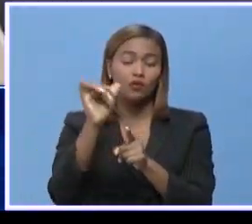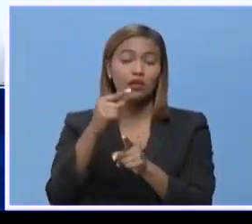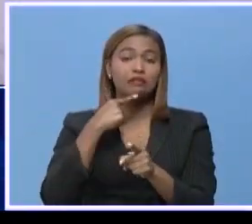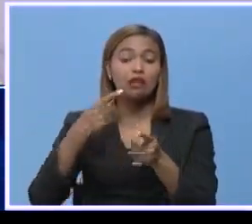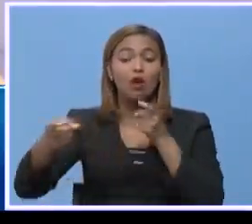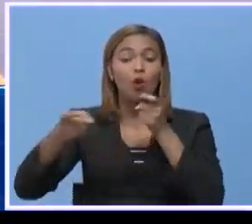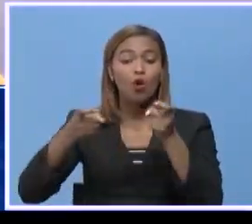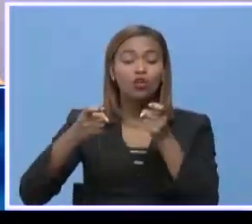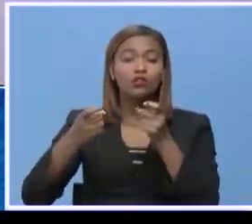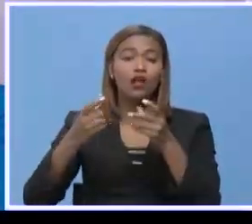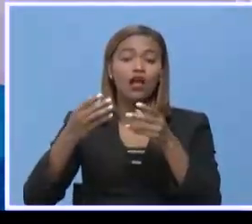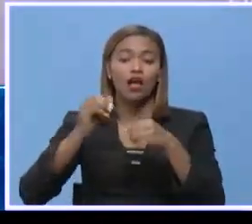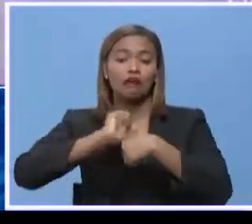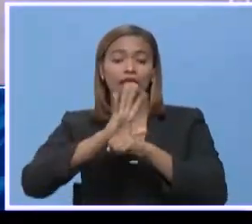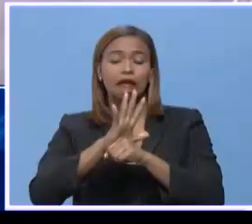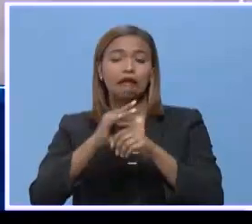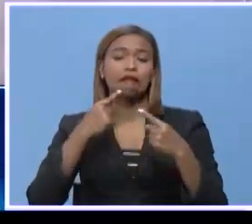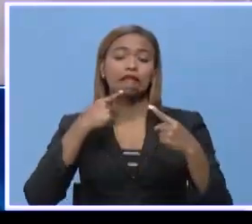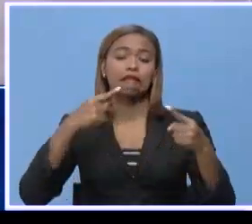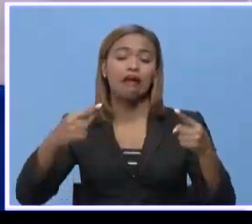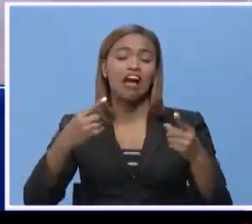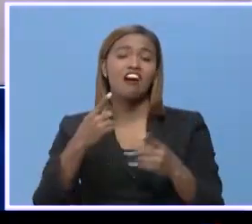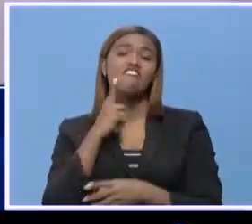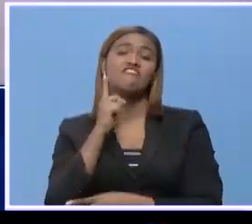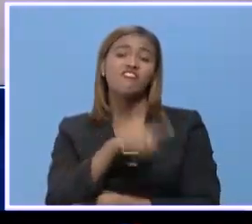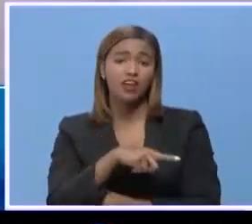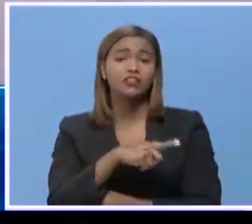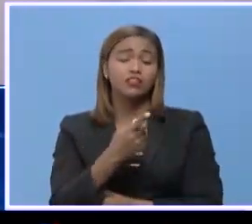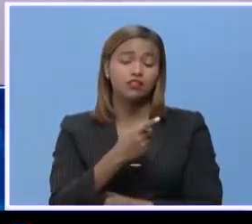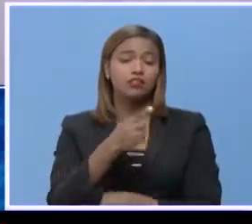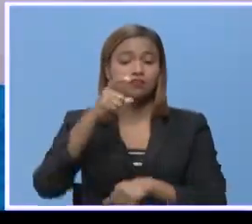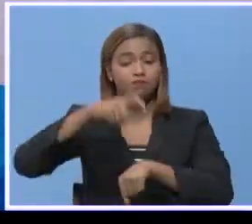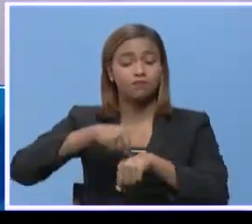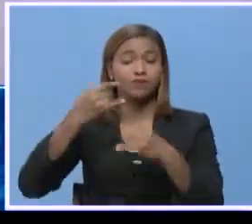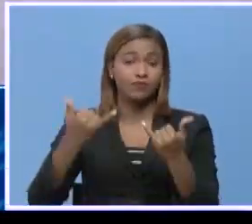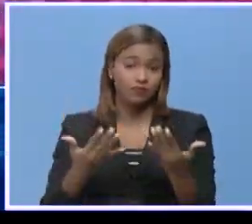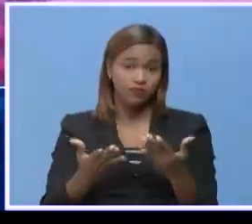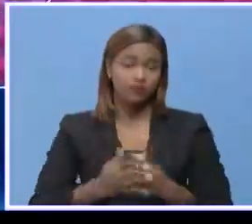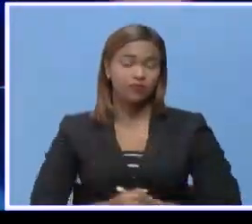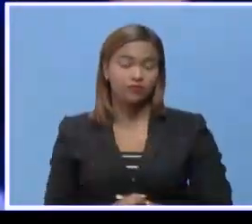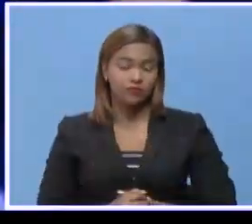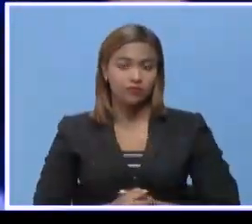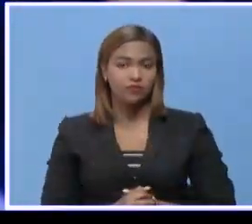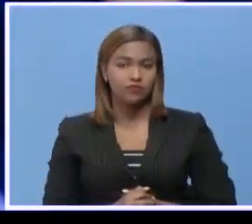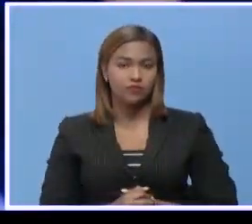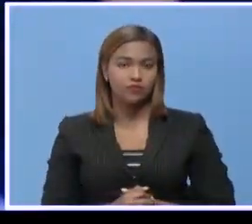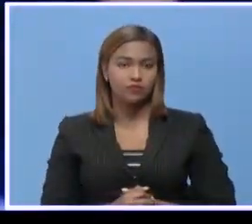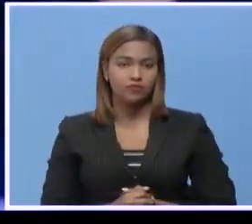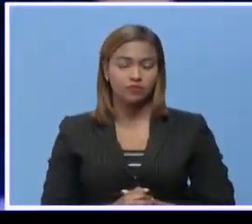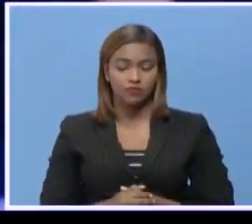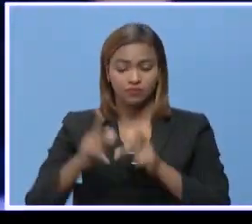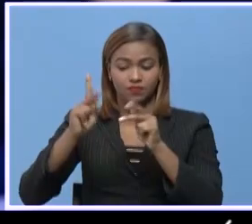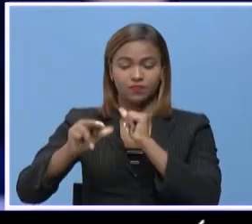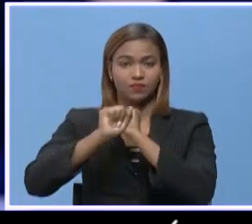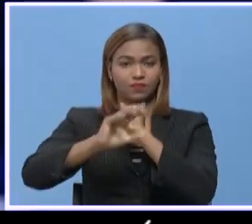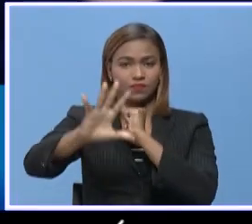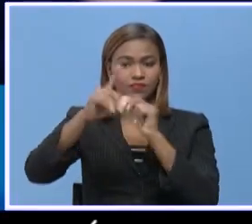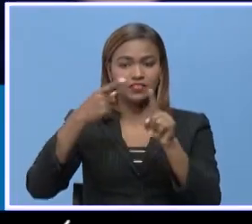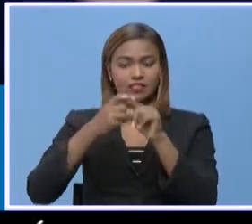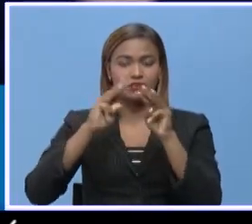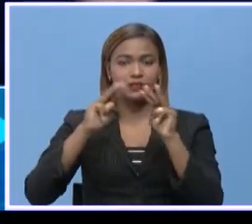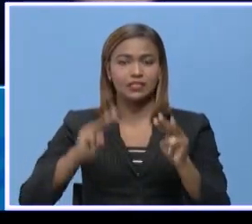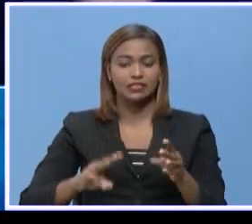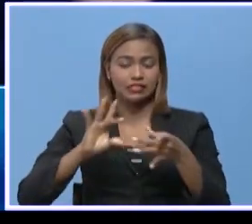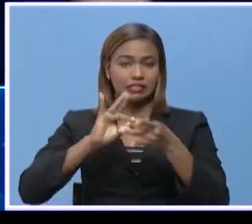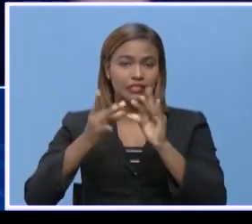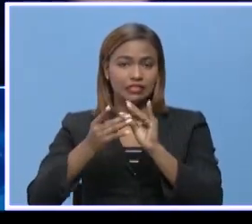el evidente riesgo de las noticias falsas por Internet, especialmente en tiempo de pandemia. La portavoz del Ministerio de Exteriores de